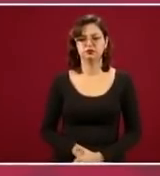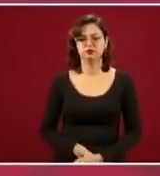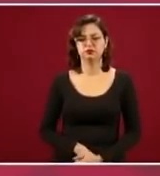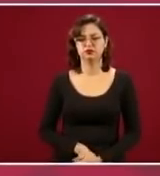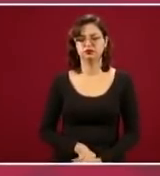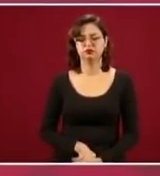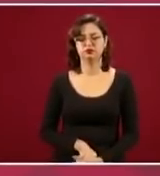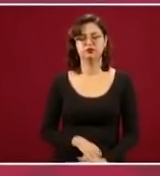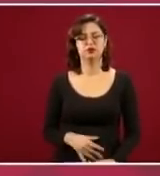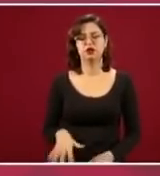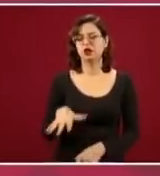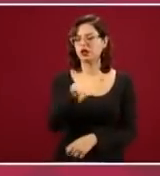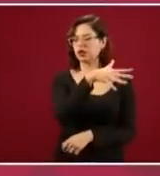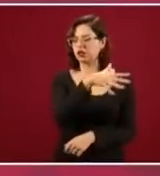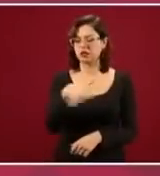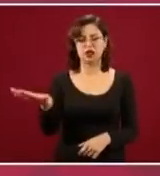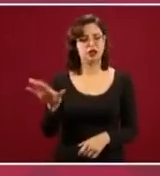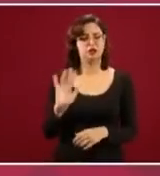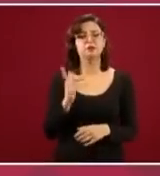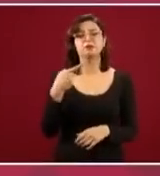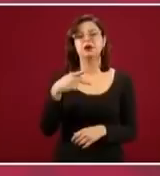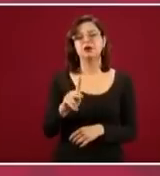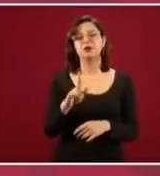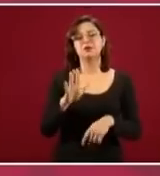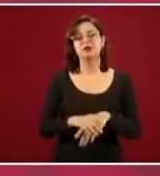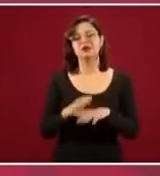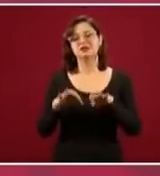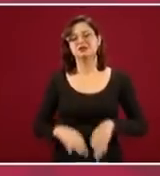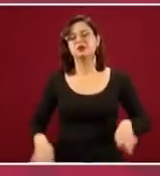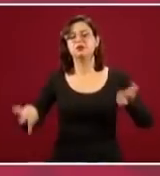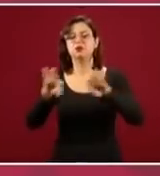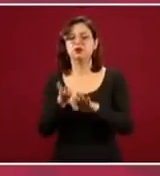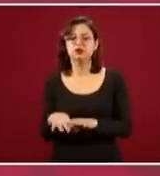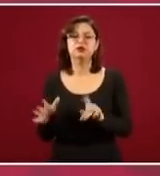convencer, persuadir, no